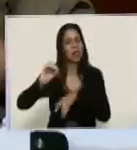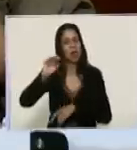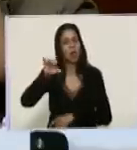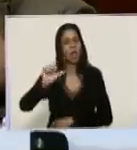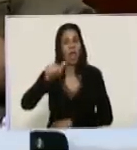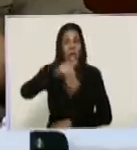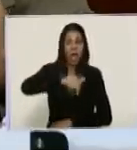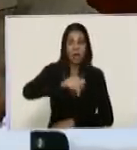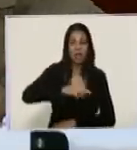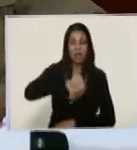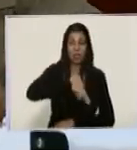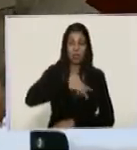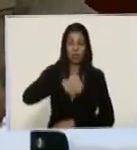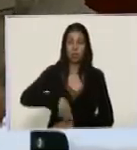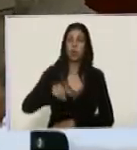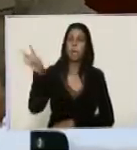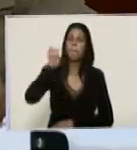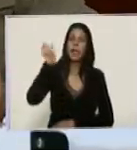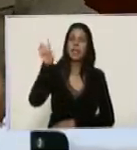debe quedar que nosotros exigimos